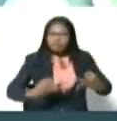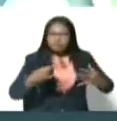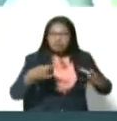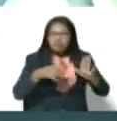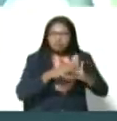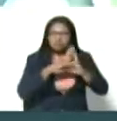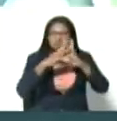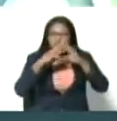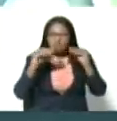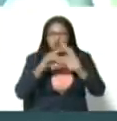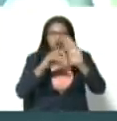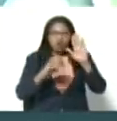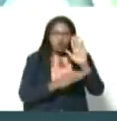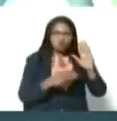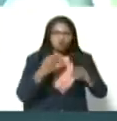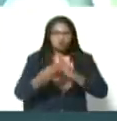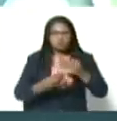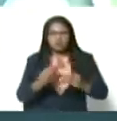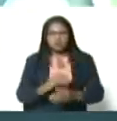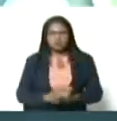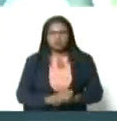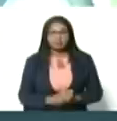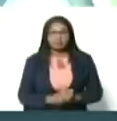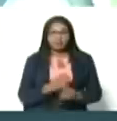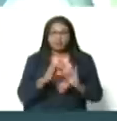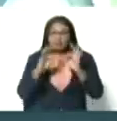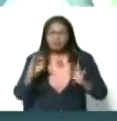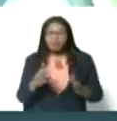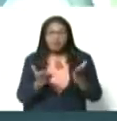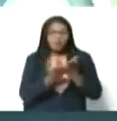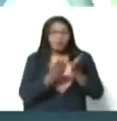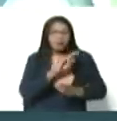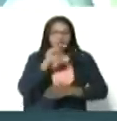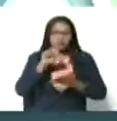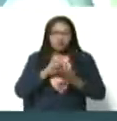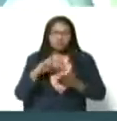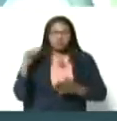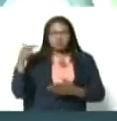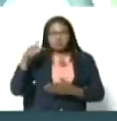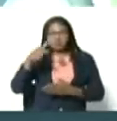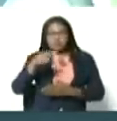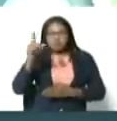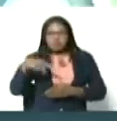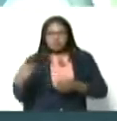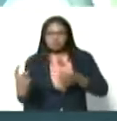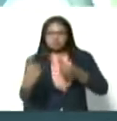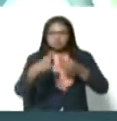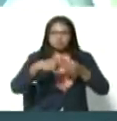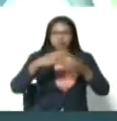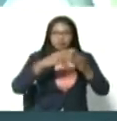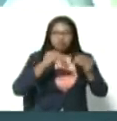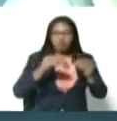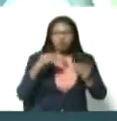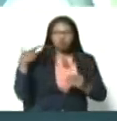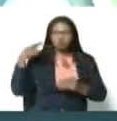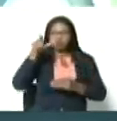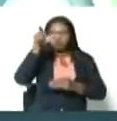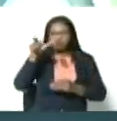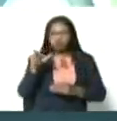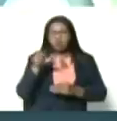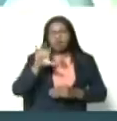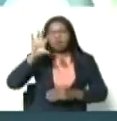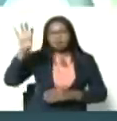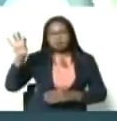los cursos que ahí realicen, y allí la Escuela Nacional de Transporte debe enganchar a todos los transportistas del país